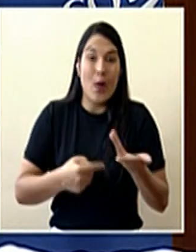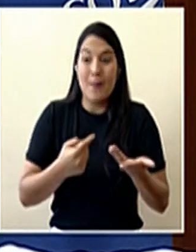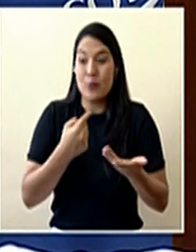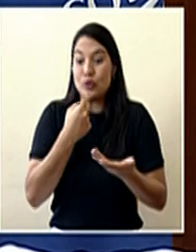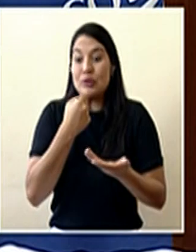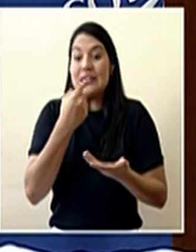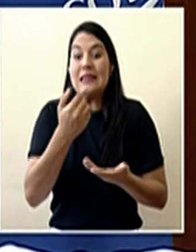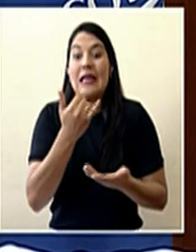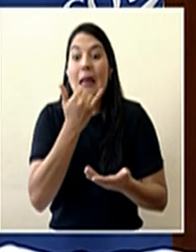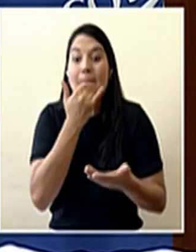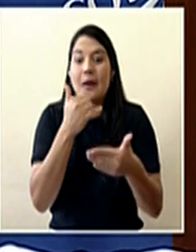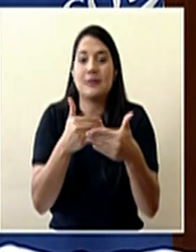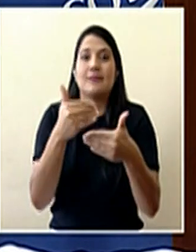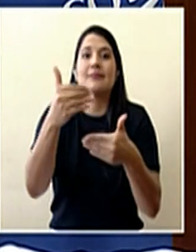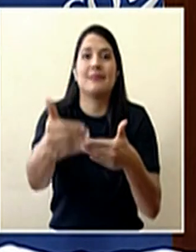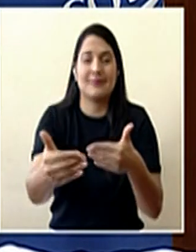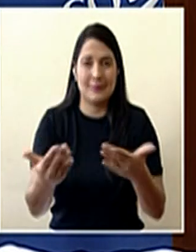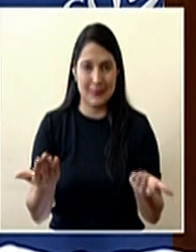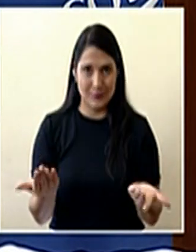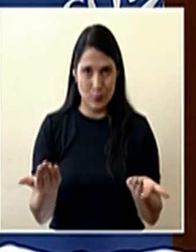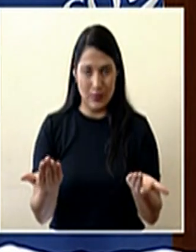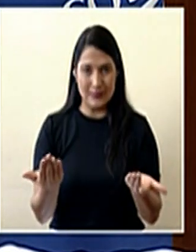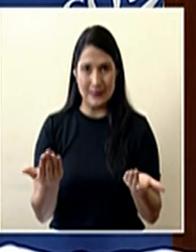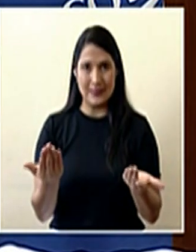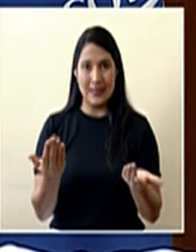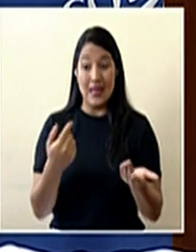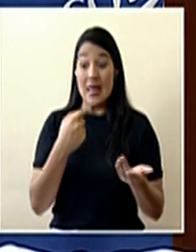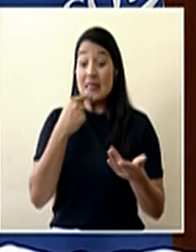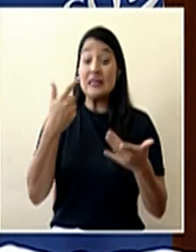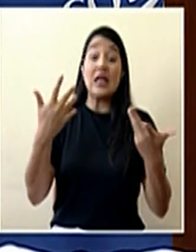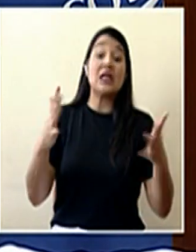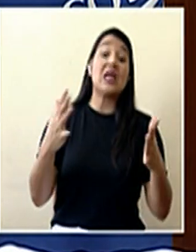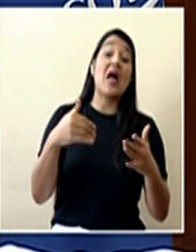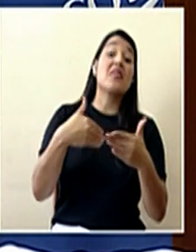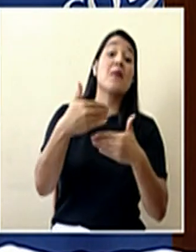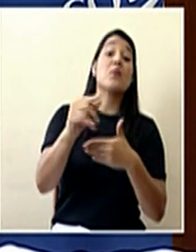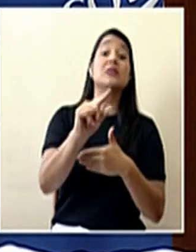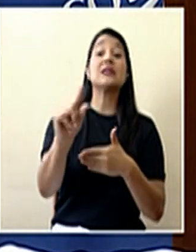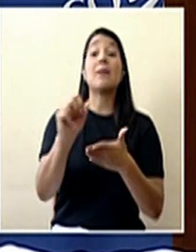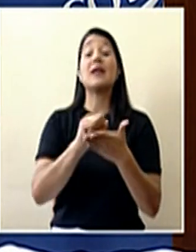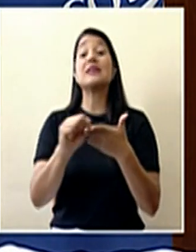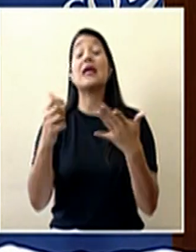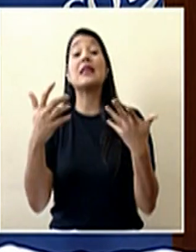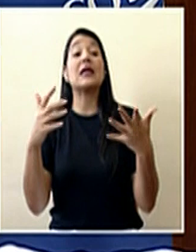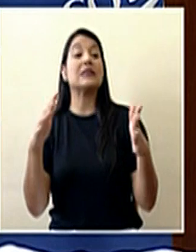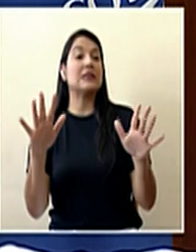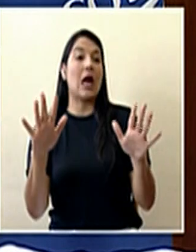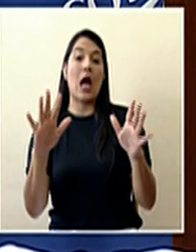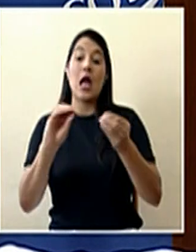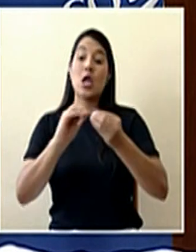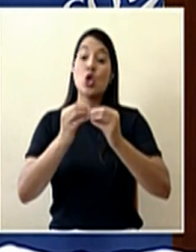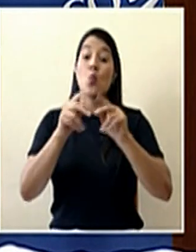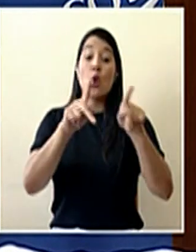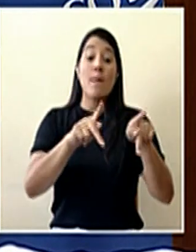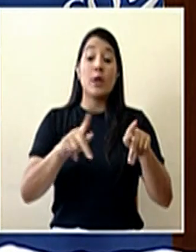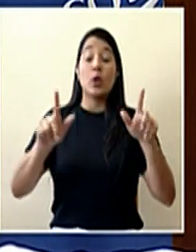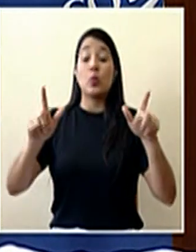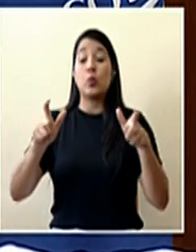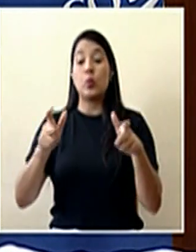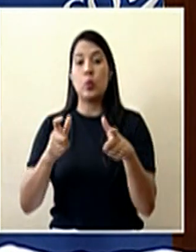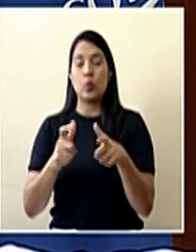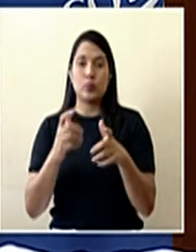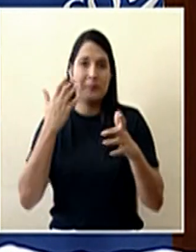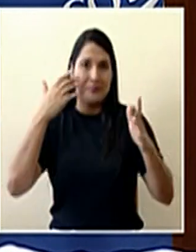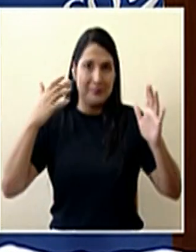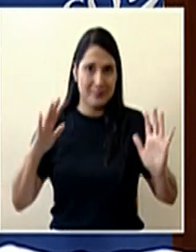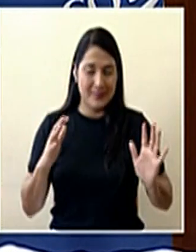un 100%, de decir que ya después de Semana Santa, por ejemplo, la tendencia de los casos va a ser a disminuir. Sabemos que las